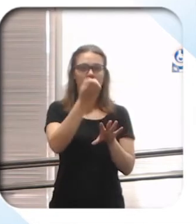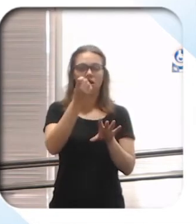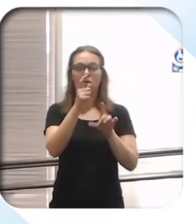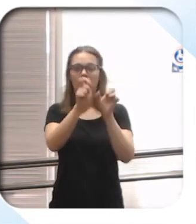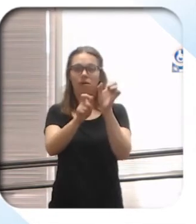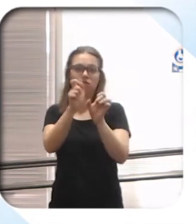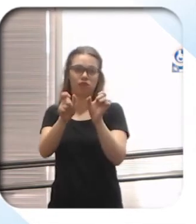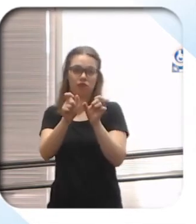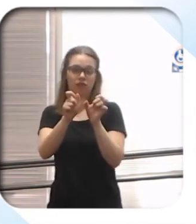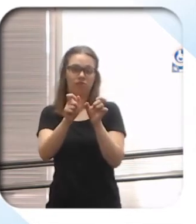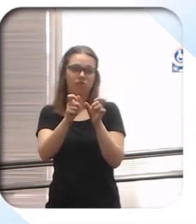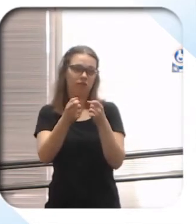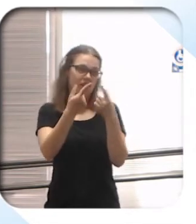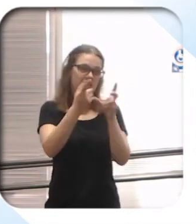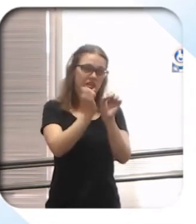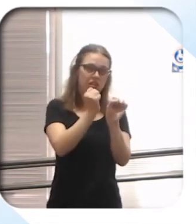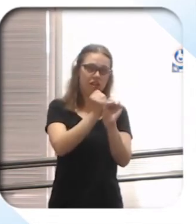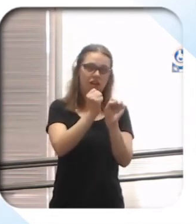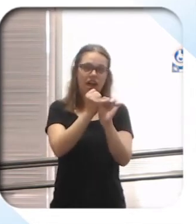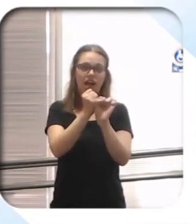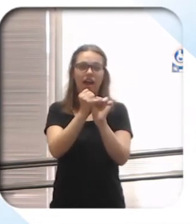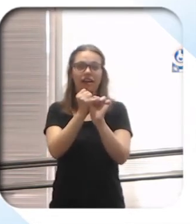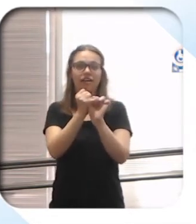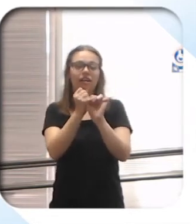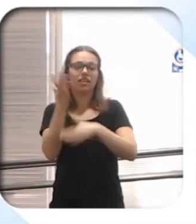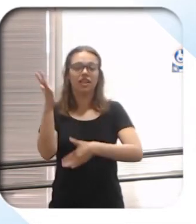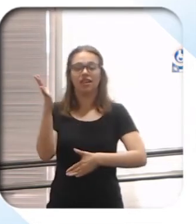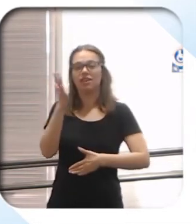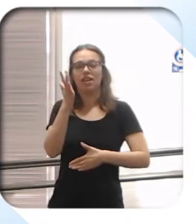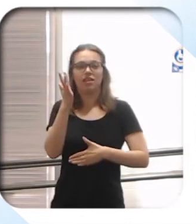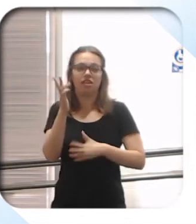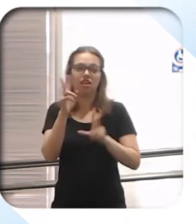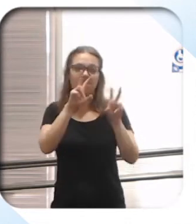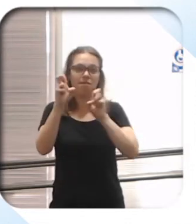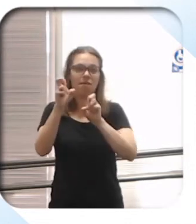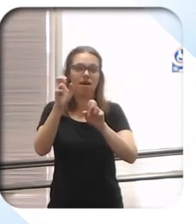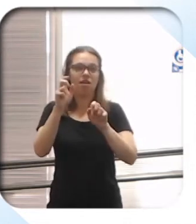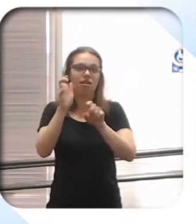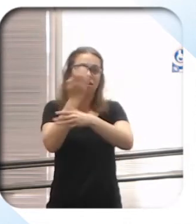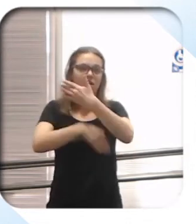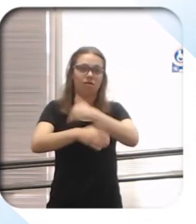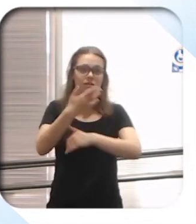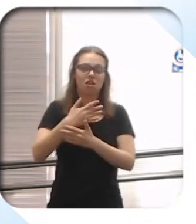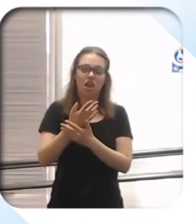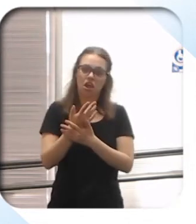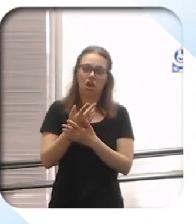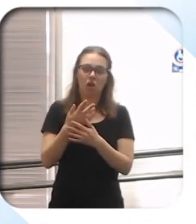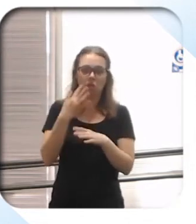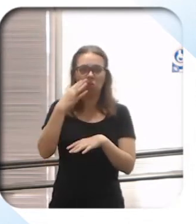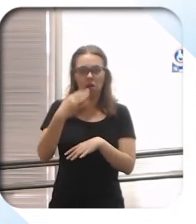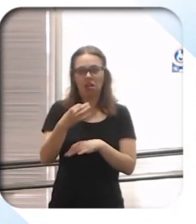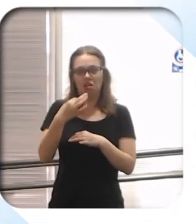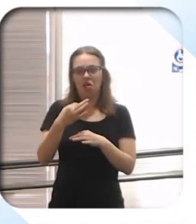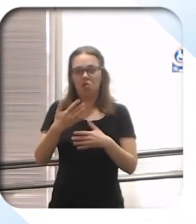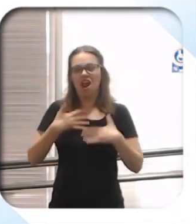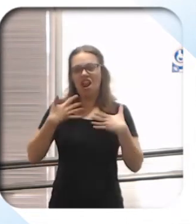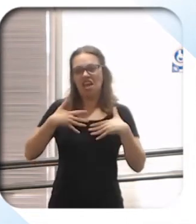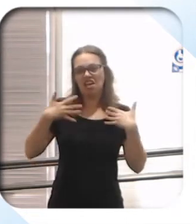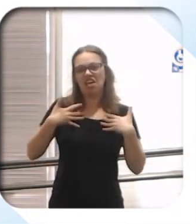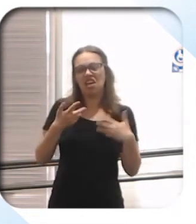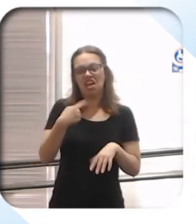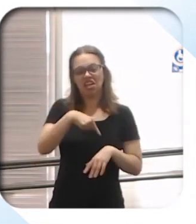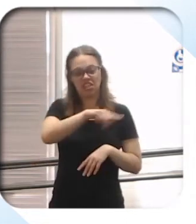personas que dan, que trabajan en danza con personas con discapacidad, que realmente mueven una energía y una alegría en